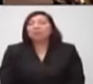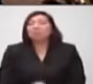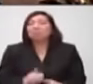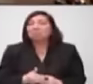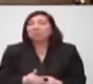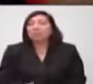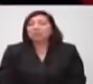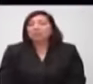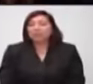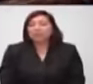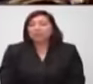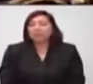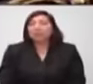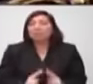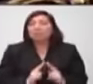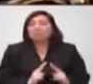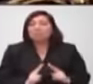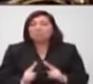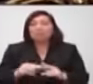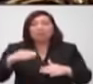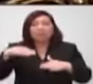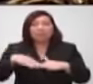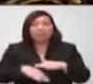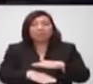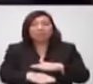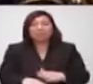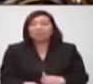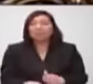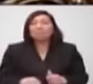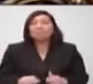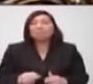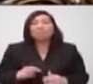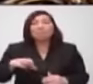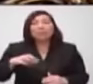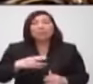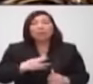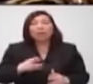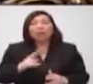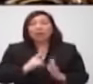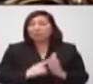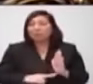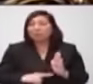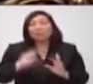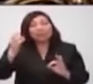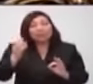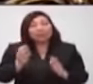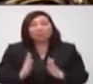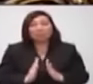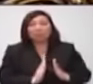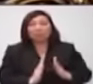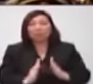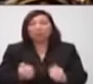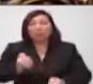llegaría a la vía expresa que llamamos el Sanjón, es decir, Paseo de la República. De manera tal que le creamos un par